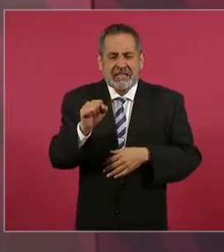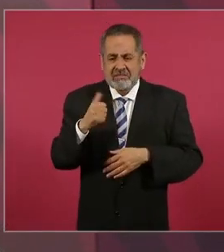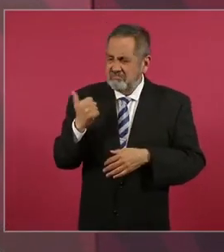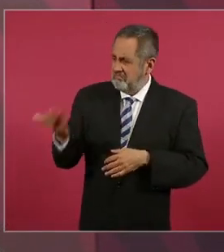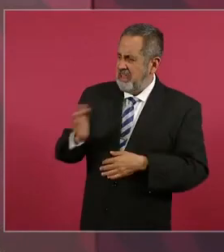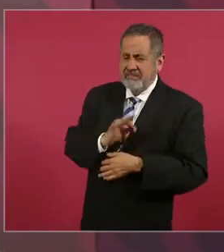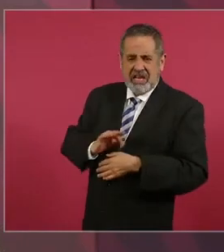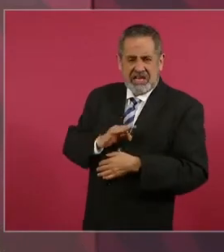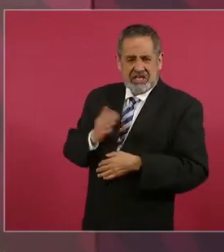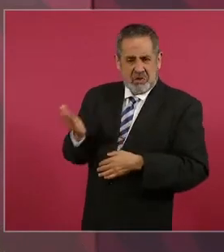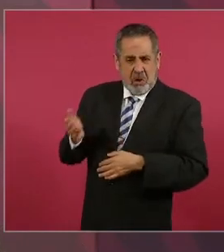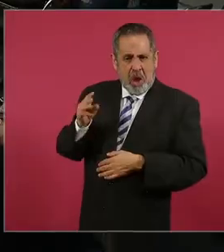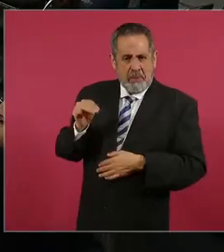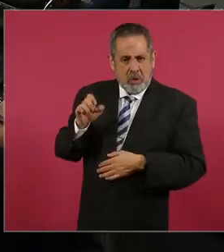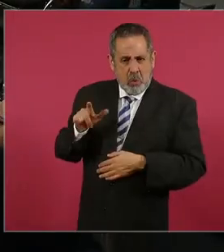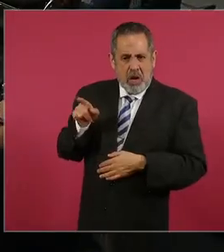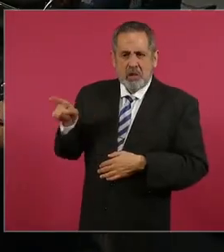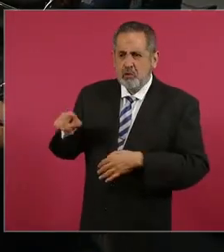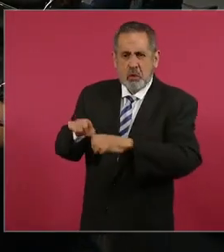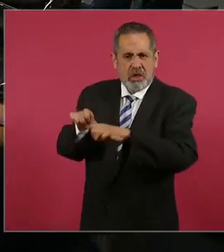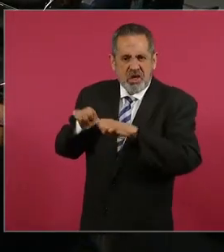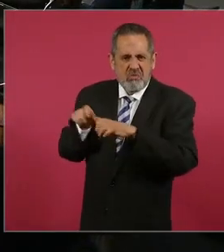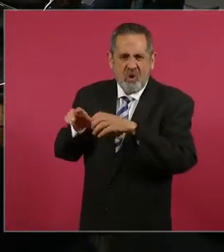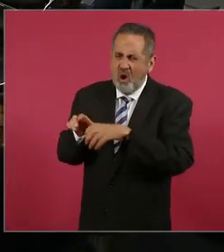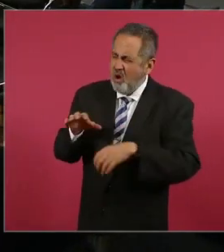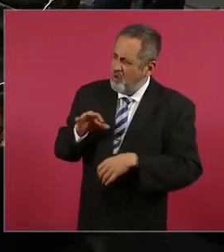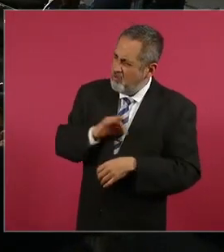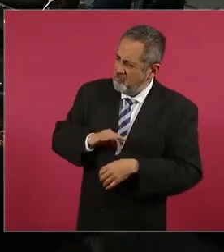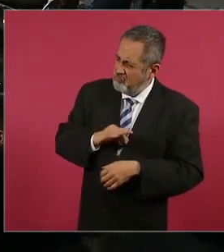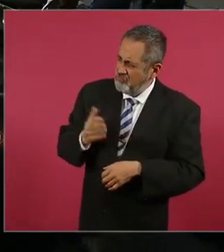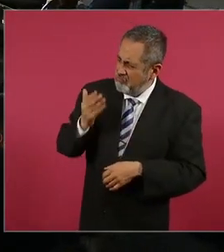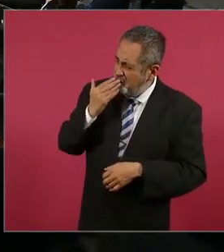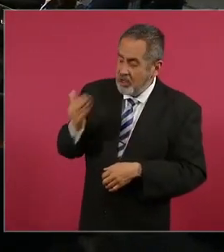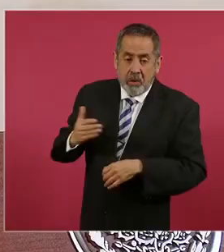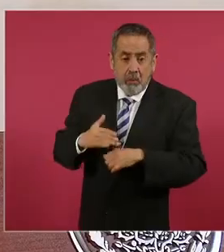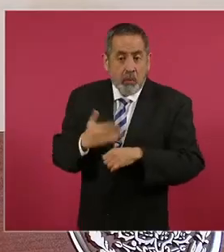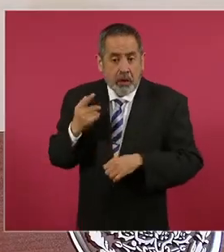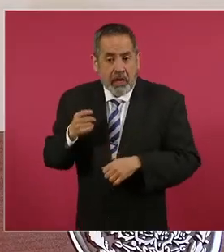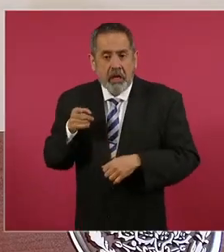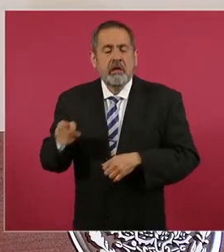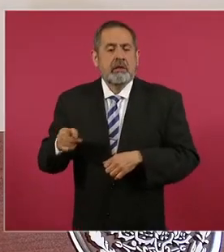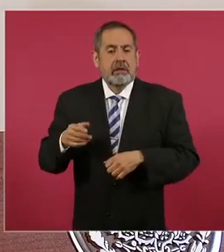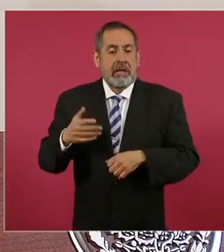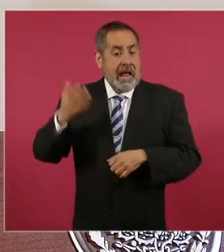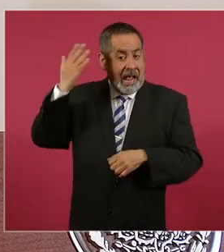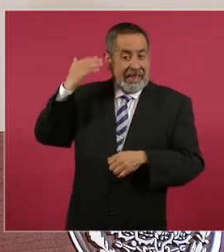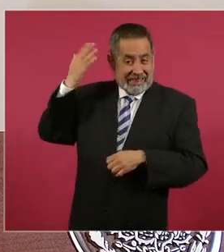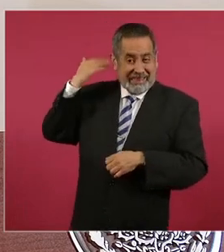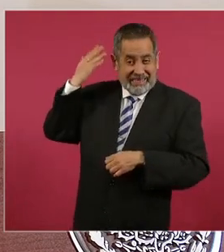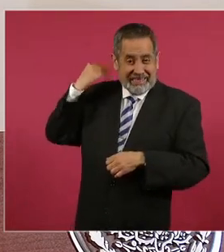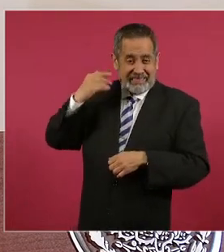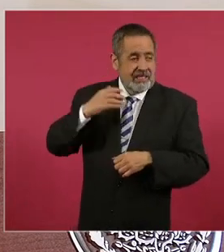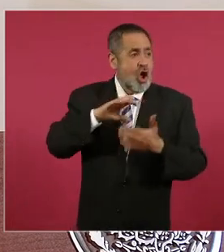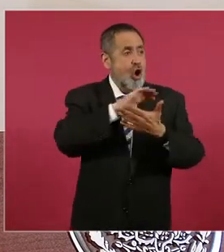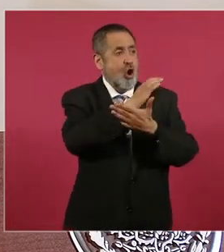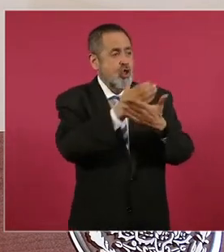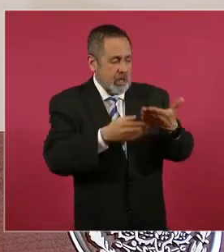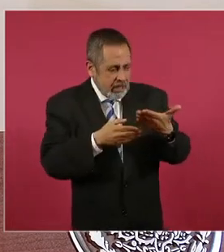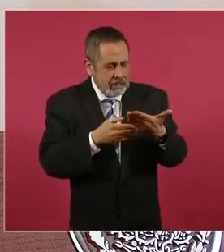licenciado Bartle y a su equipo, porque heredamos contratos